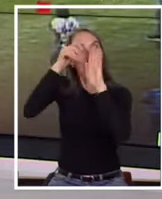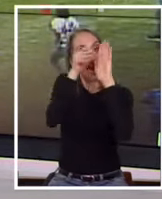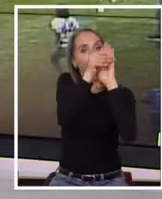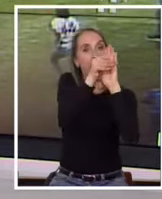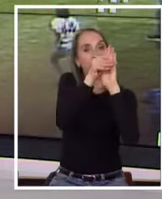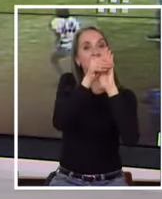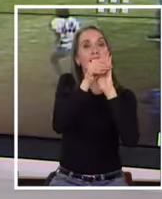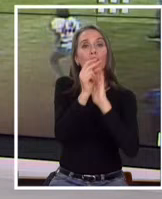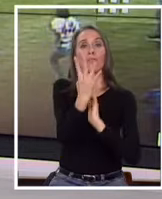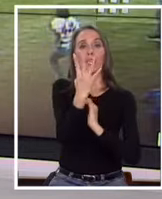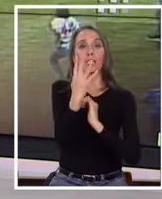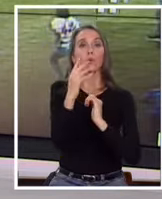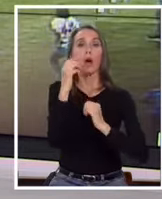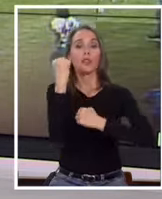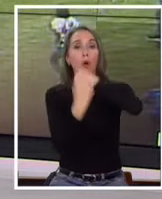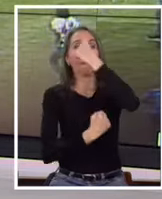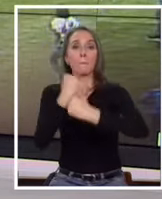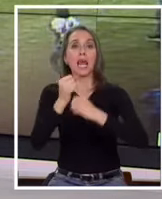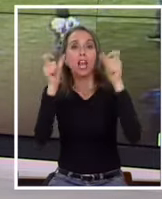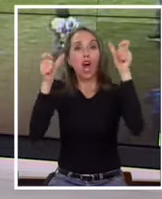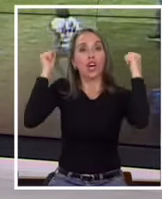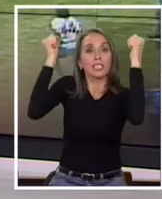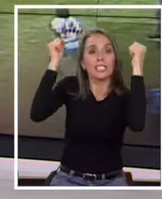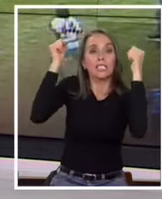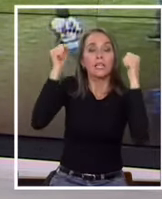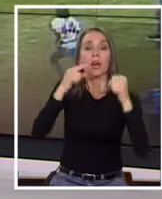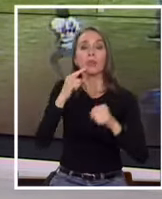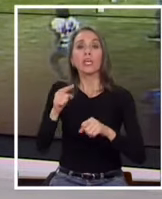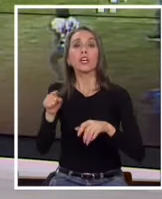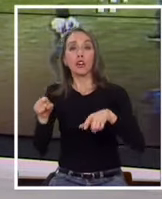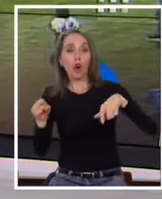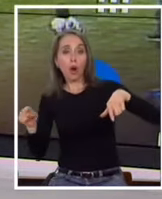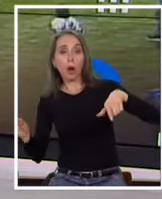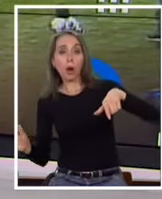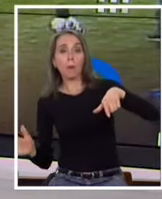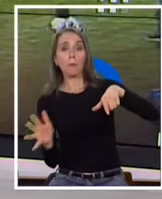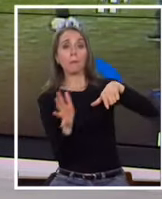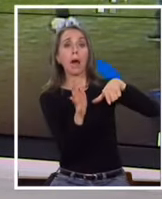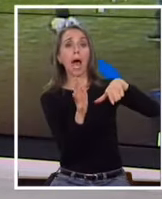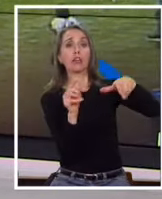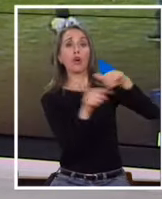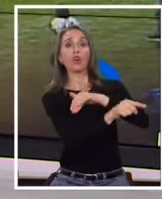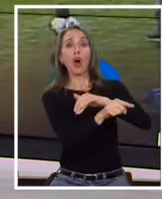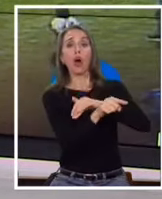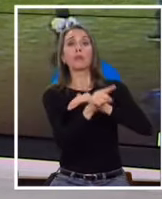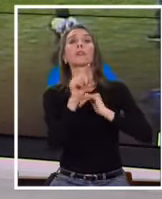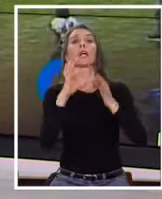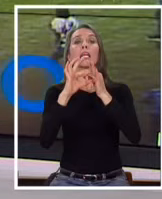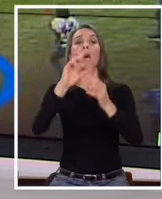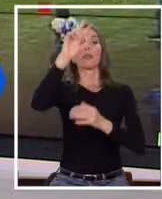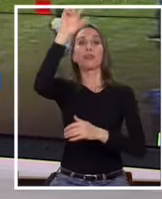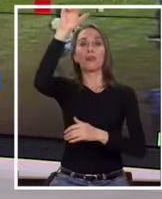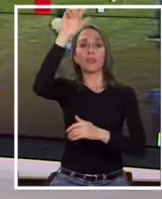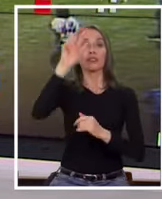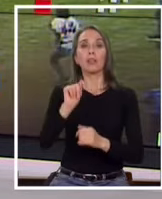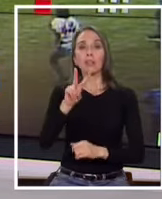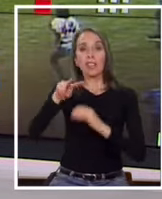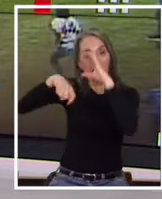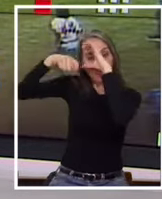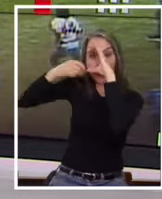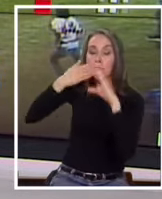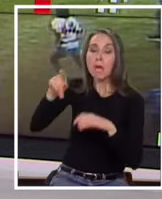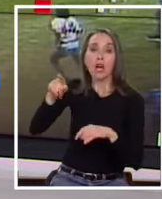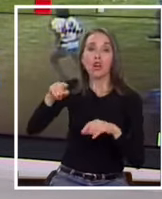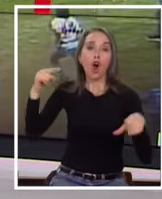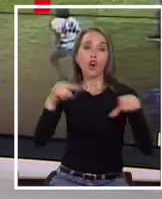entre los hinchas antes del juego, la llamada mano de Dios y el mejor gol de todos los tiempos captados por las cámaras de TVN